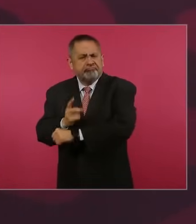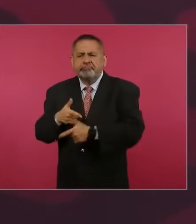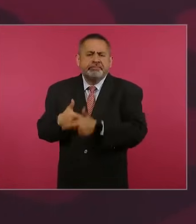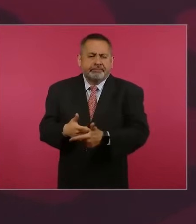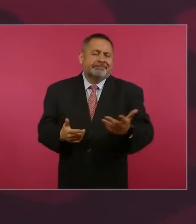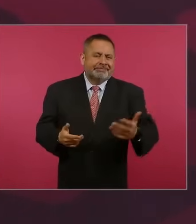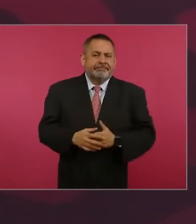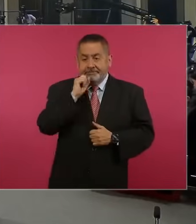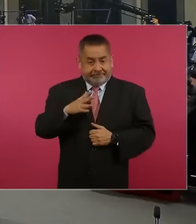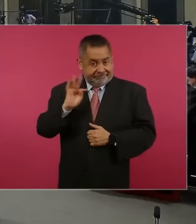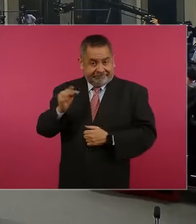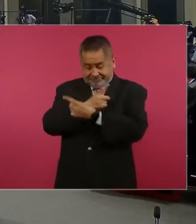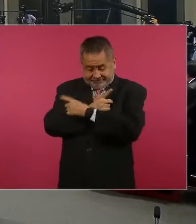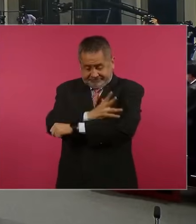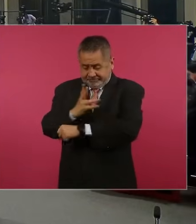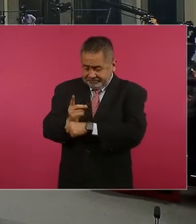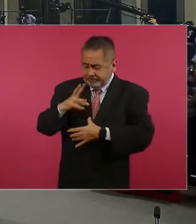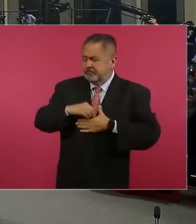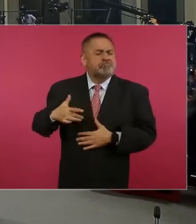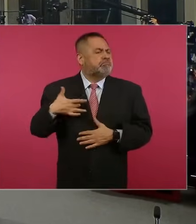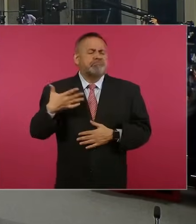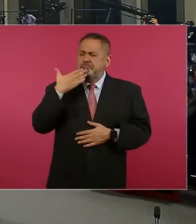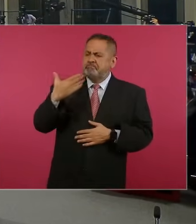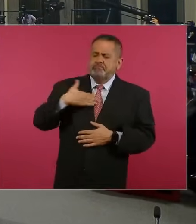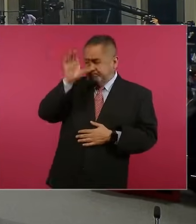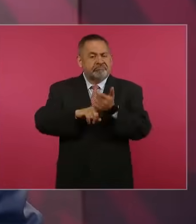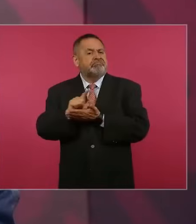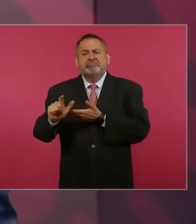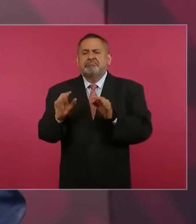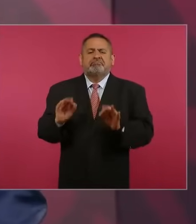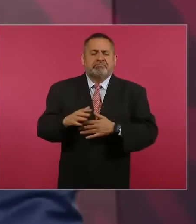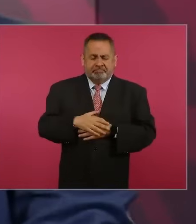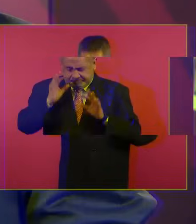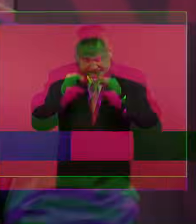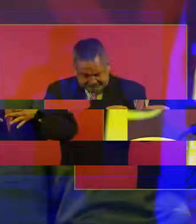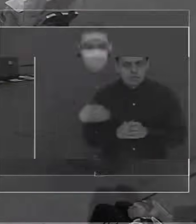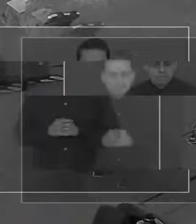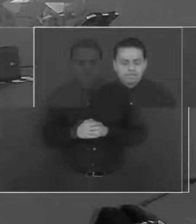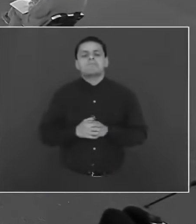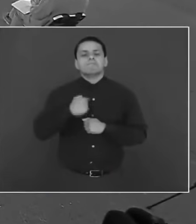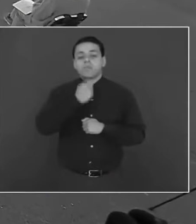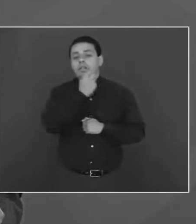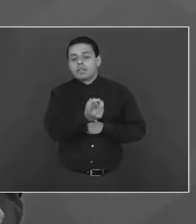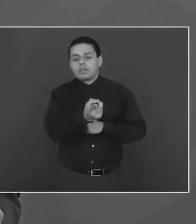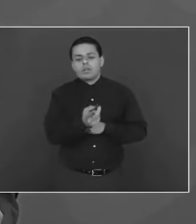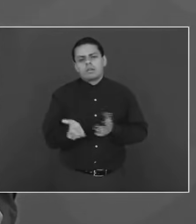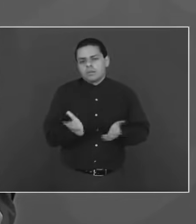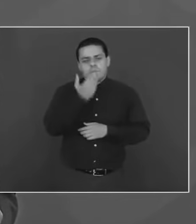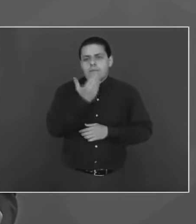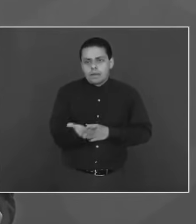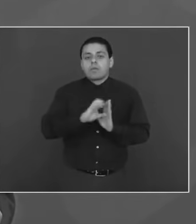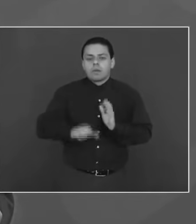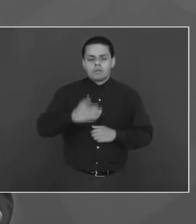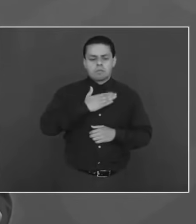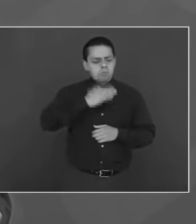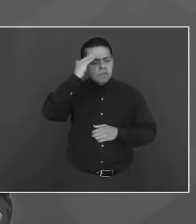Y además está uno bien, que eso es muy importante, con la conciencia, con el tribunal de la conciencia. El que está bien con su conciencia